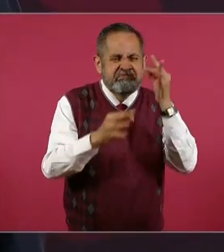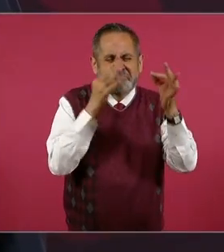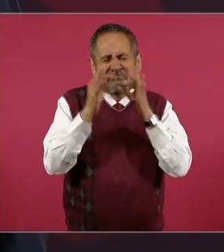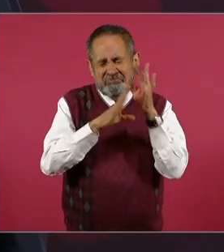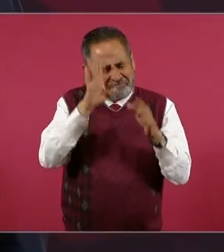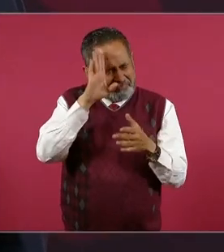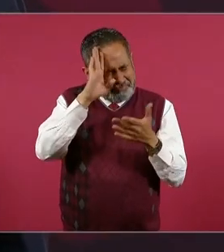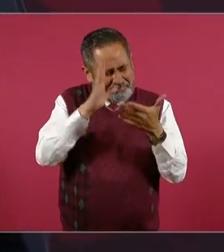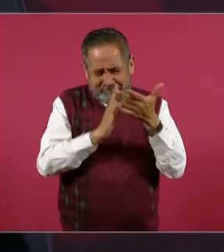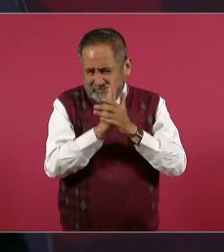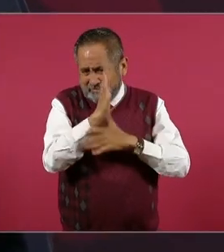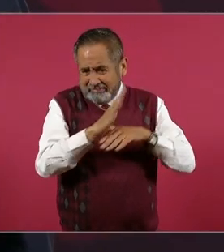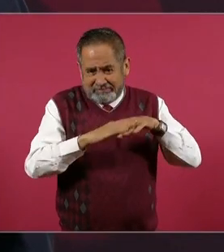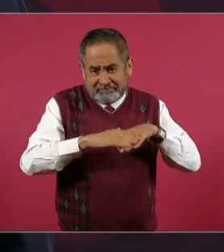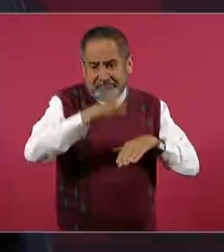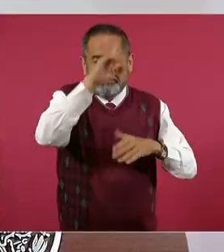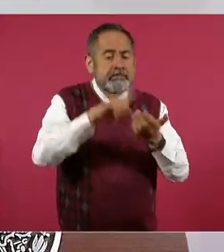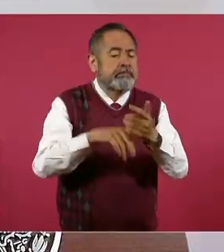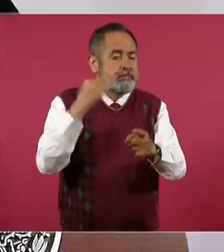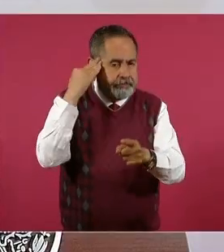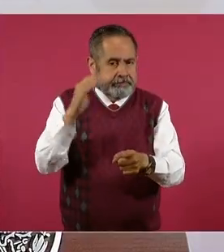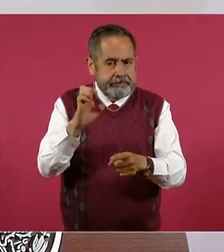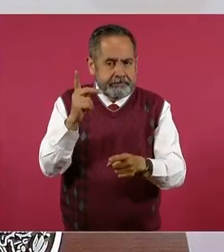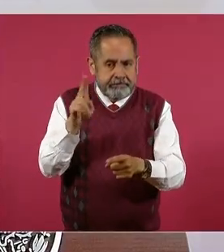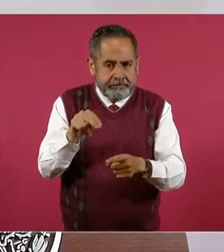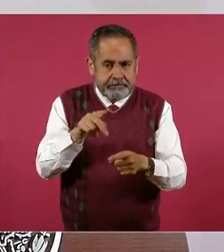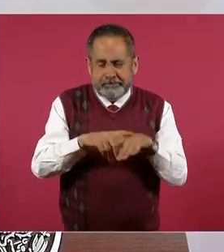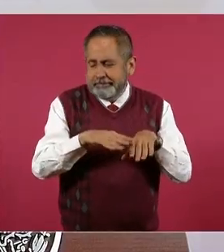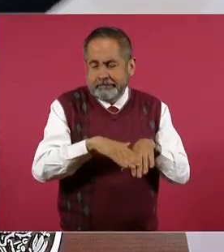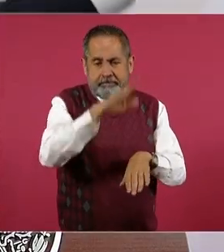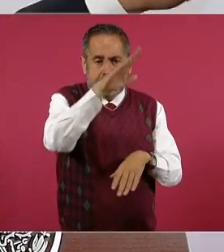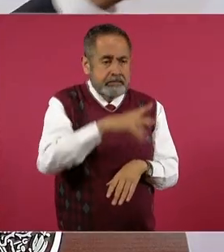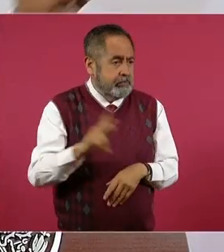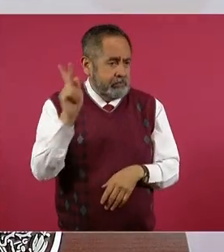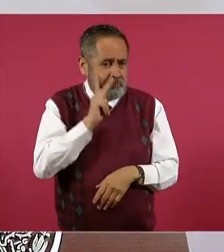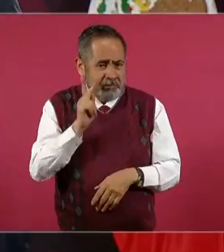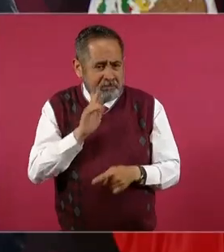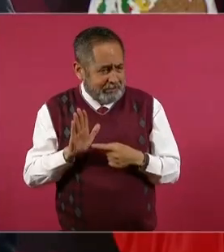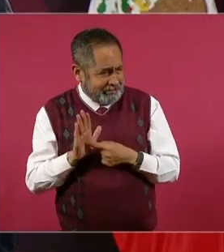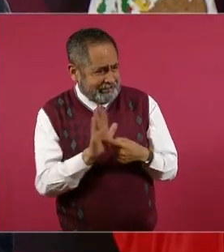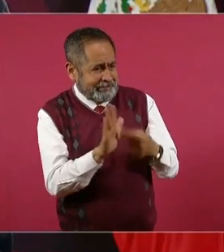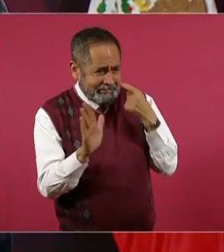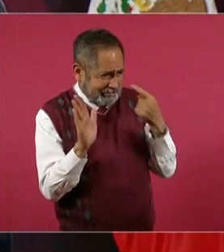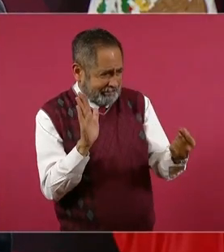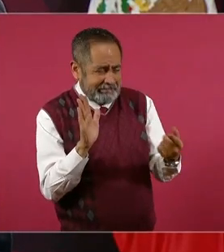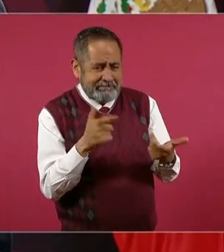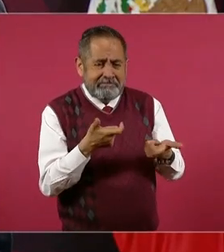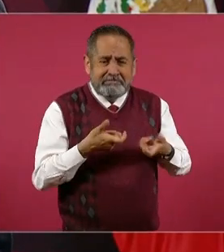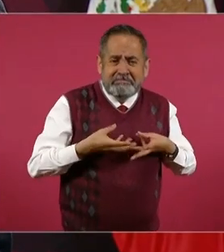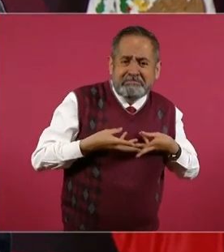excesivo durante la campaña de Peña, que terminó demostrándose,